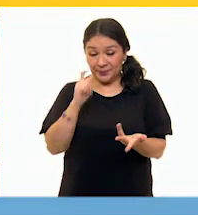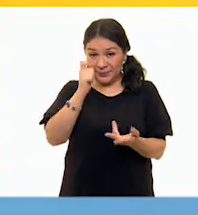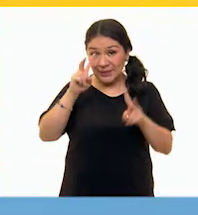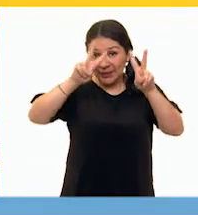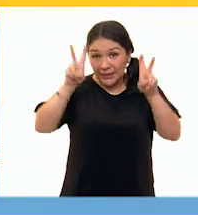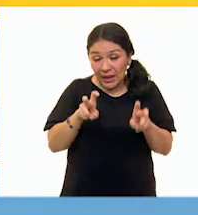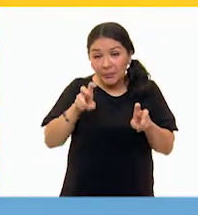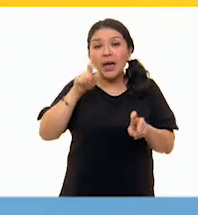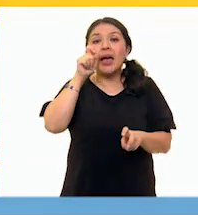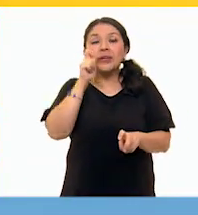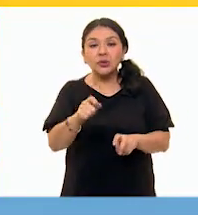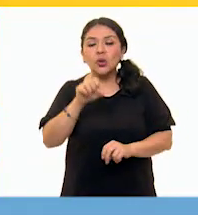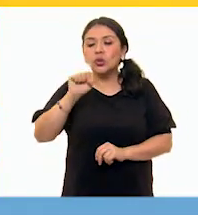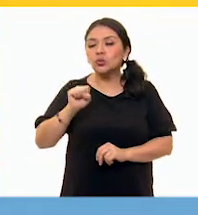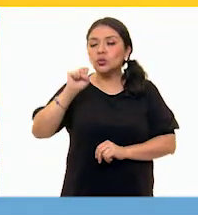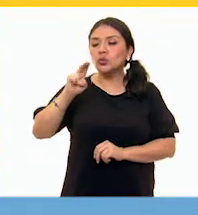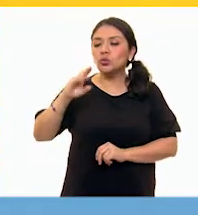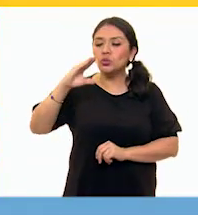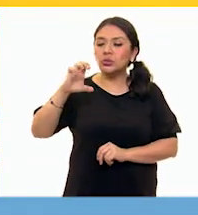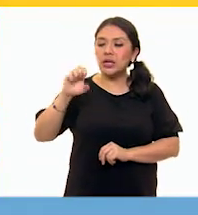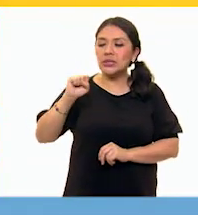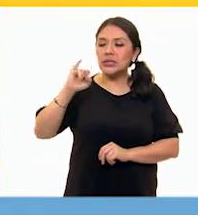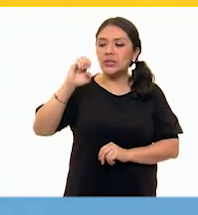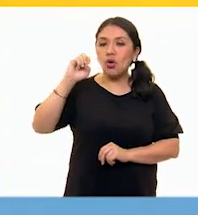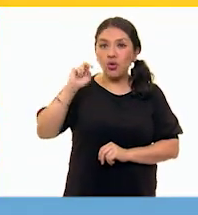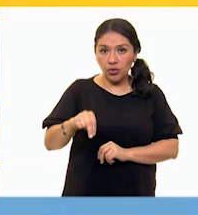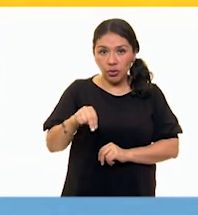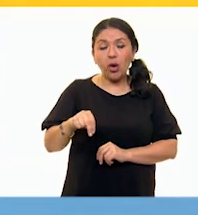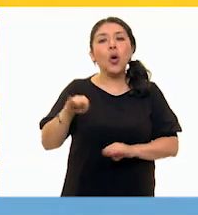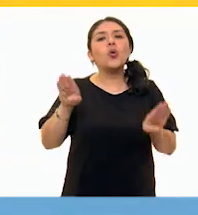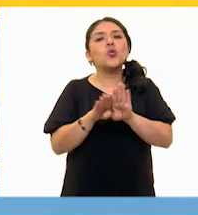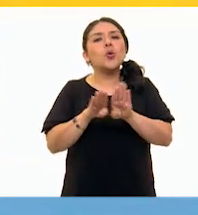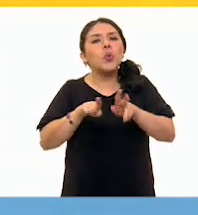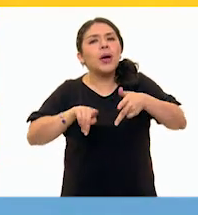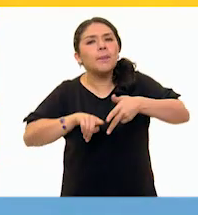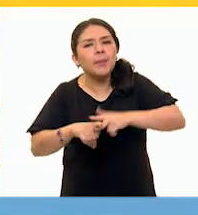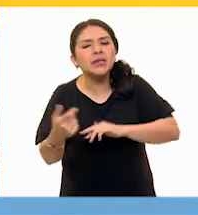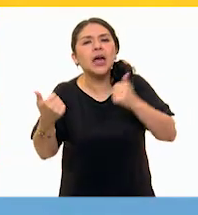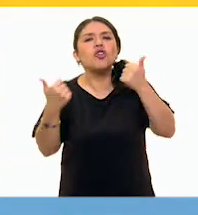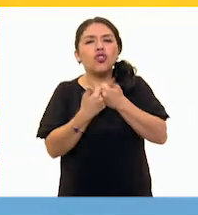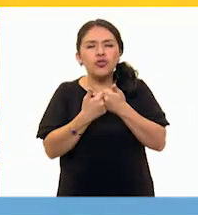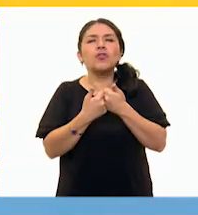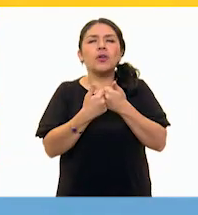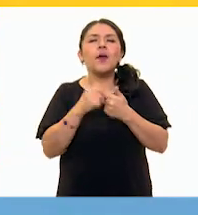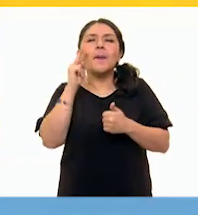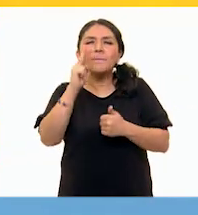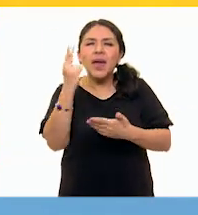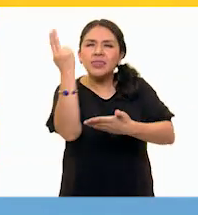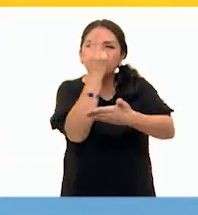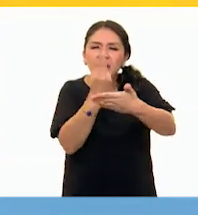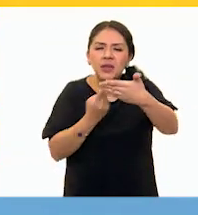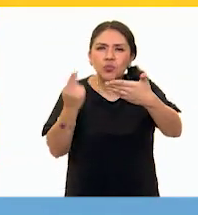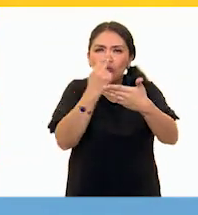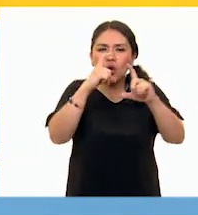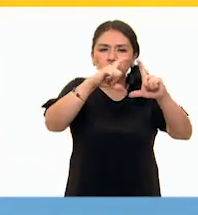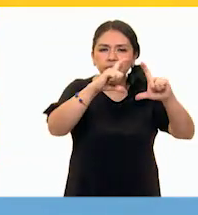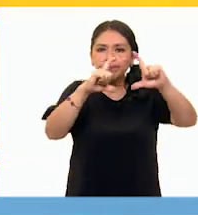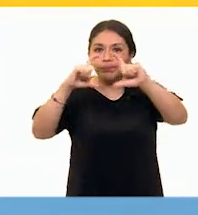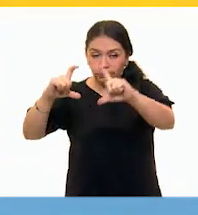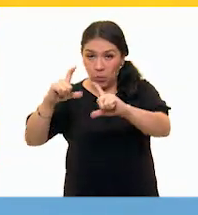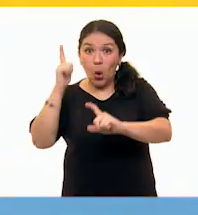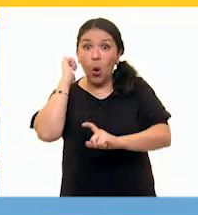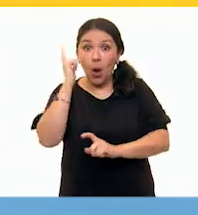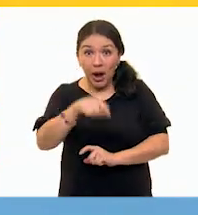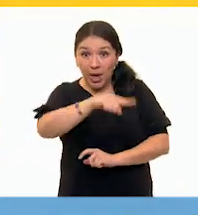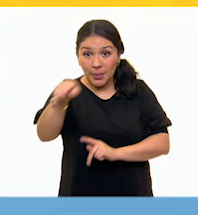de hoy es sucesiones y comenzaremos con sucesiones de figuras geométricas. Así que espero que ya